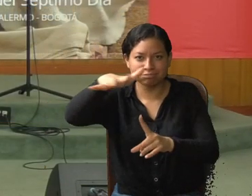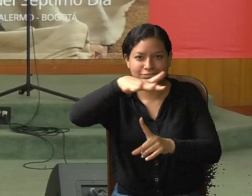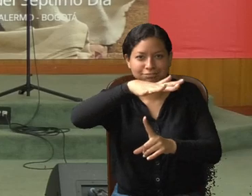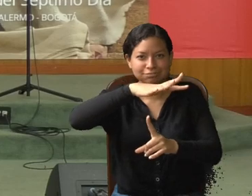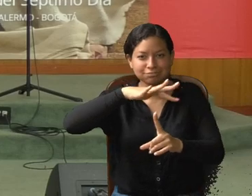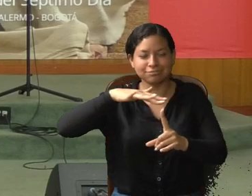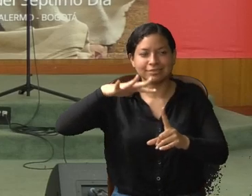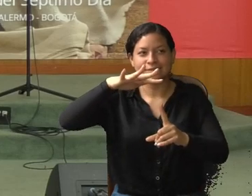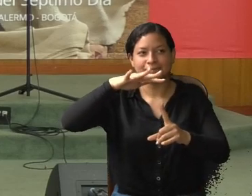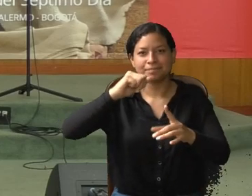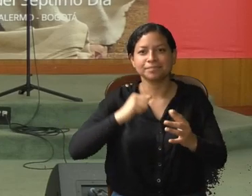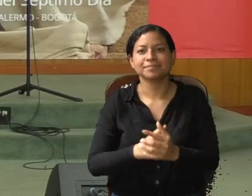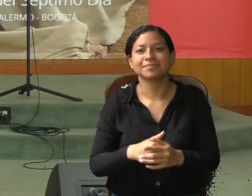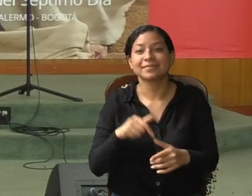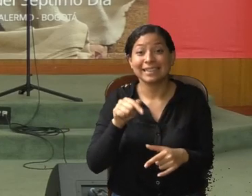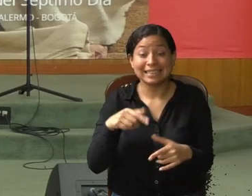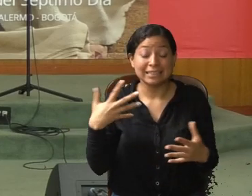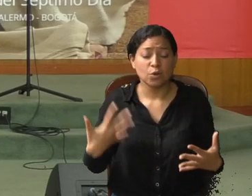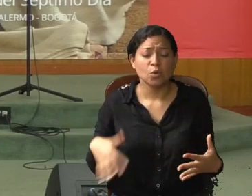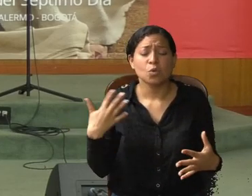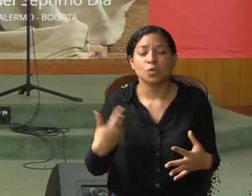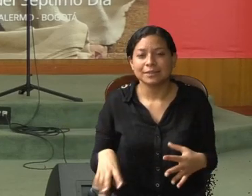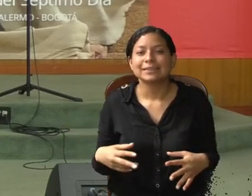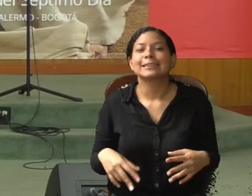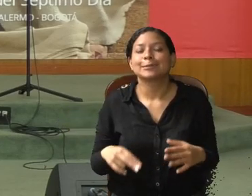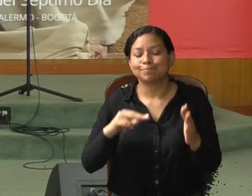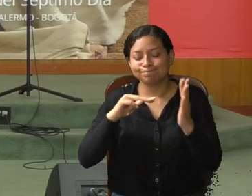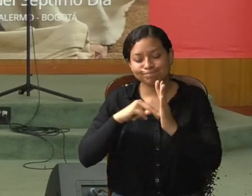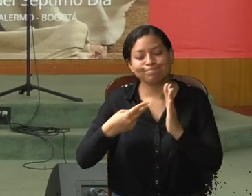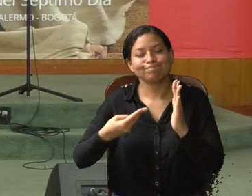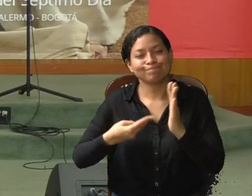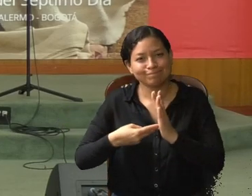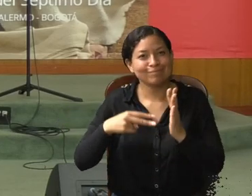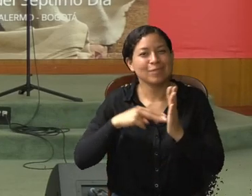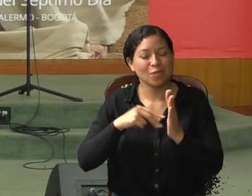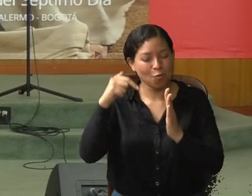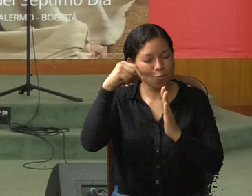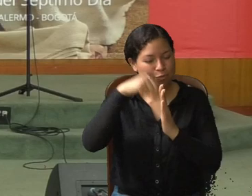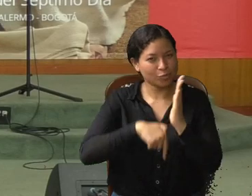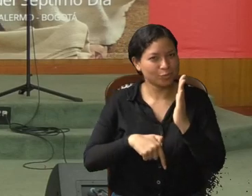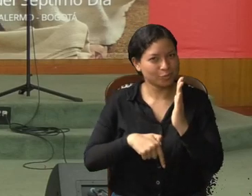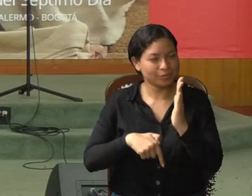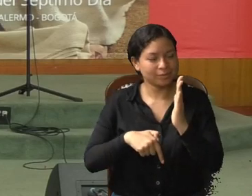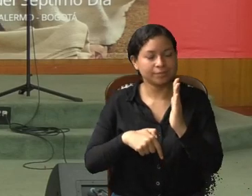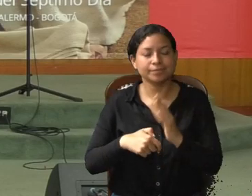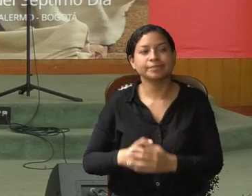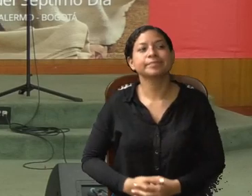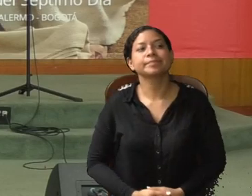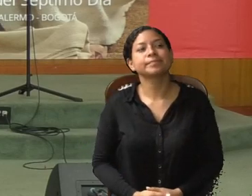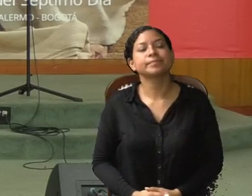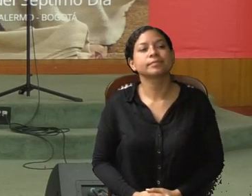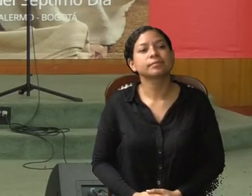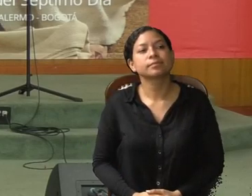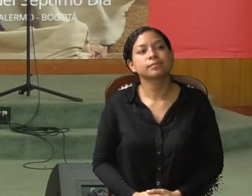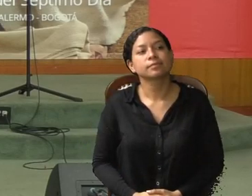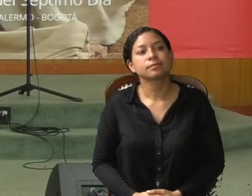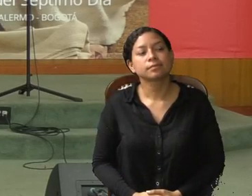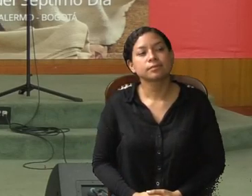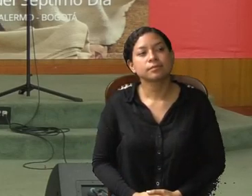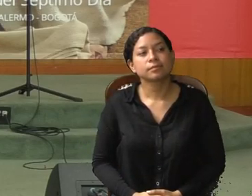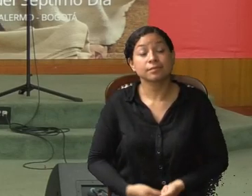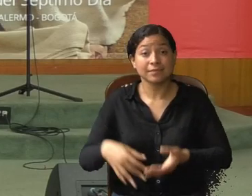el significado de esta parte es muy profunda, más de lo que nos imaginamos. El Espíritu Santo, el